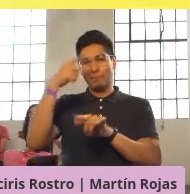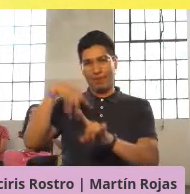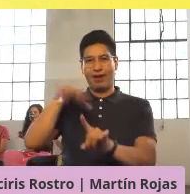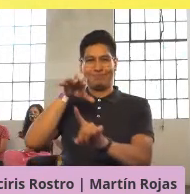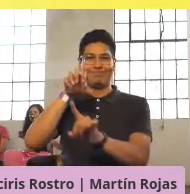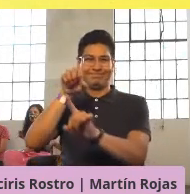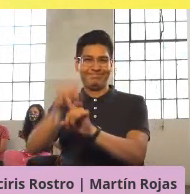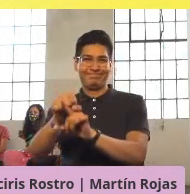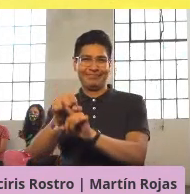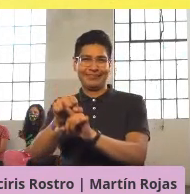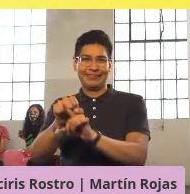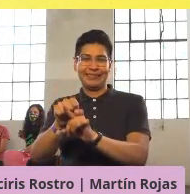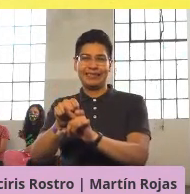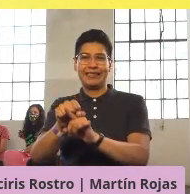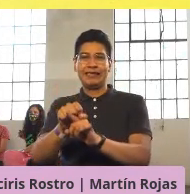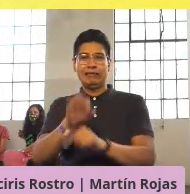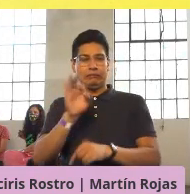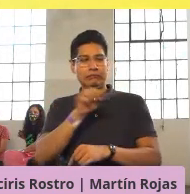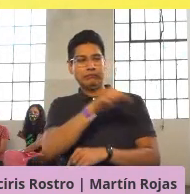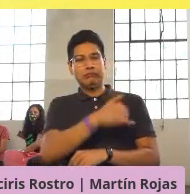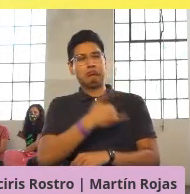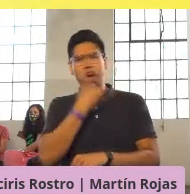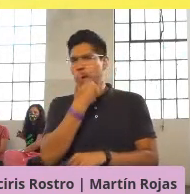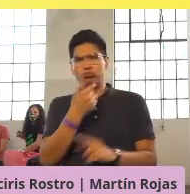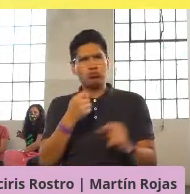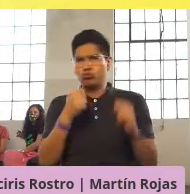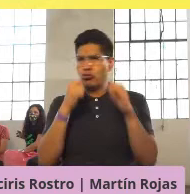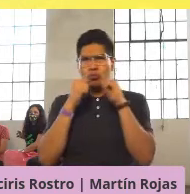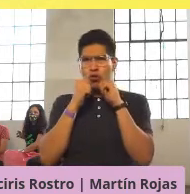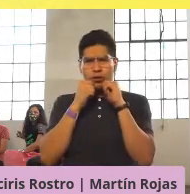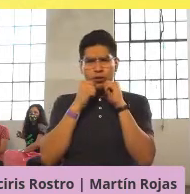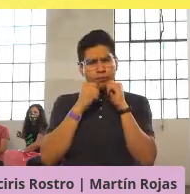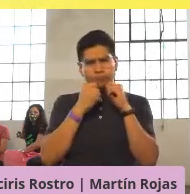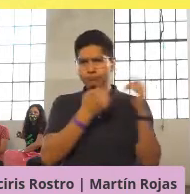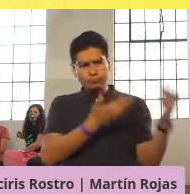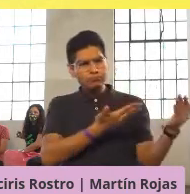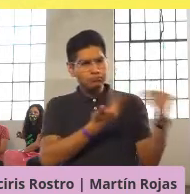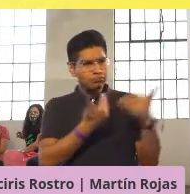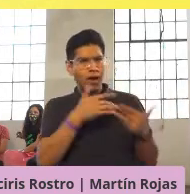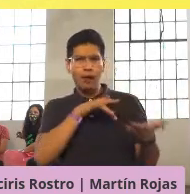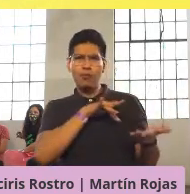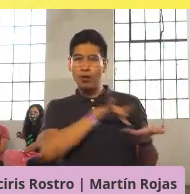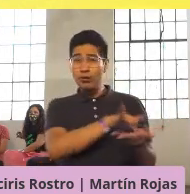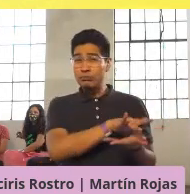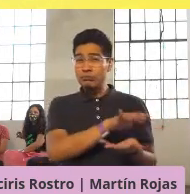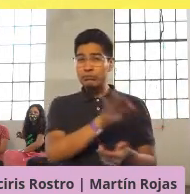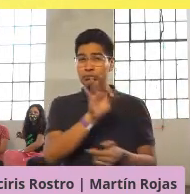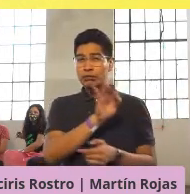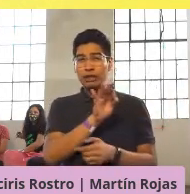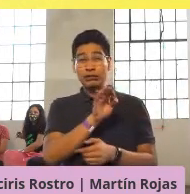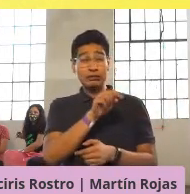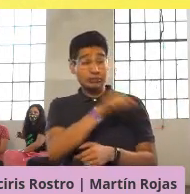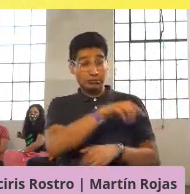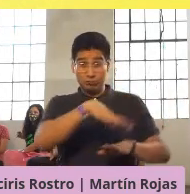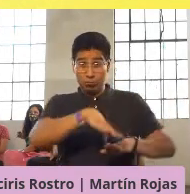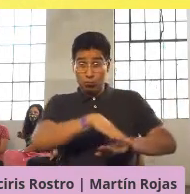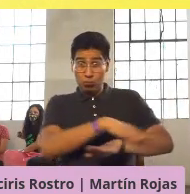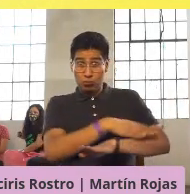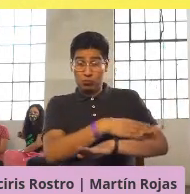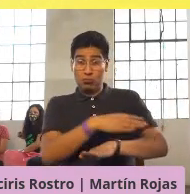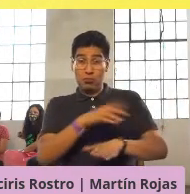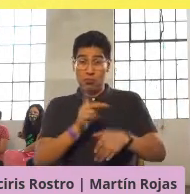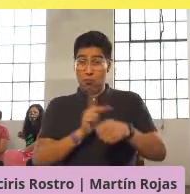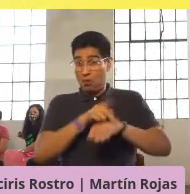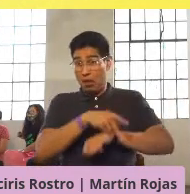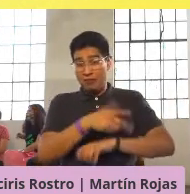hágale, o sea, véngase, aquí nos apapachamos, y si te gustan tus botas Dr. Martens de 4,000 pesos,